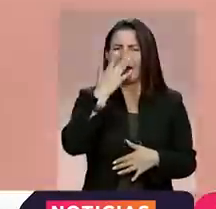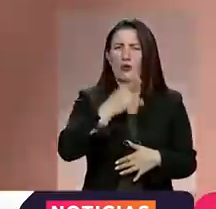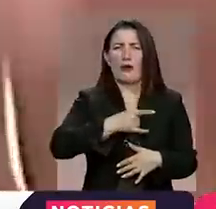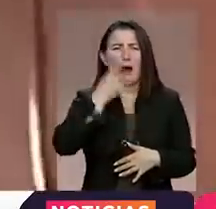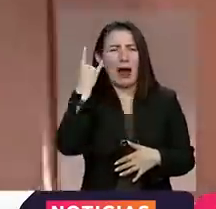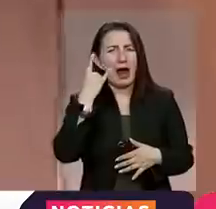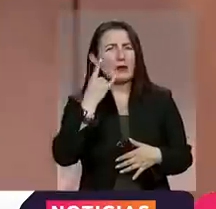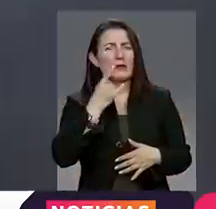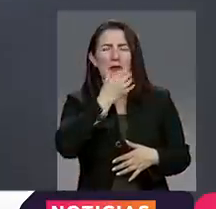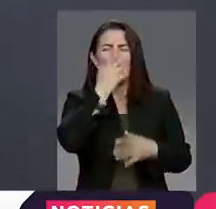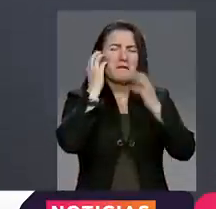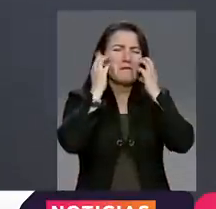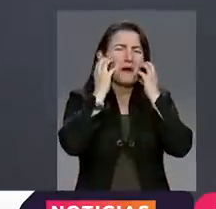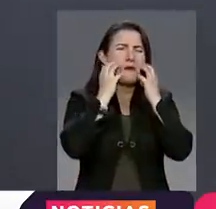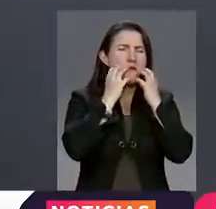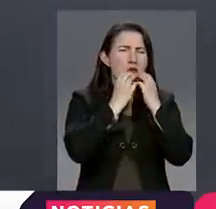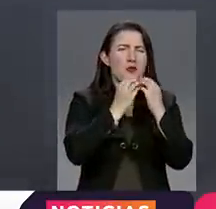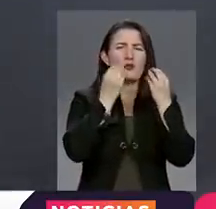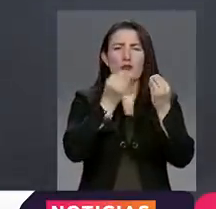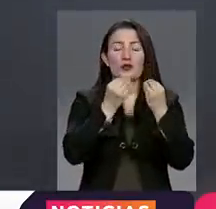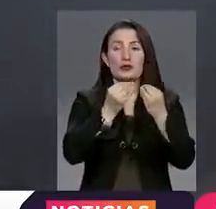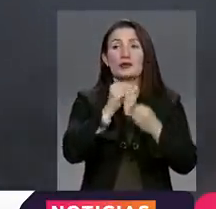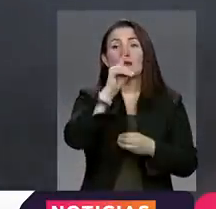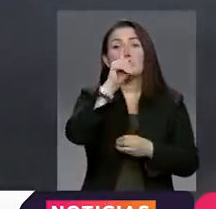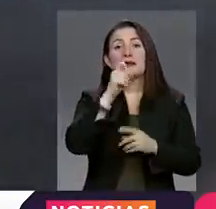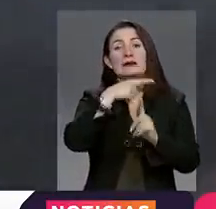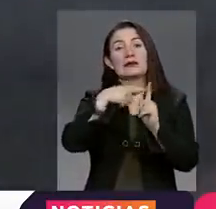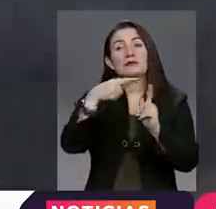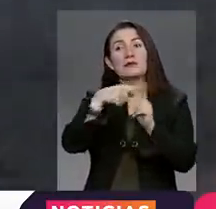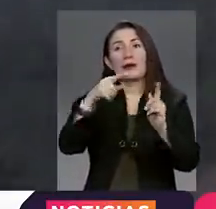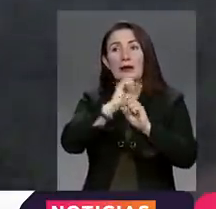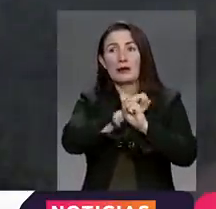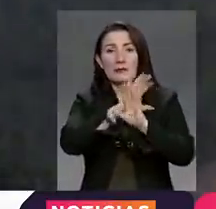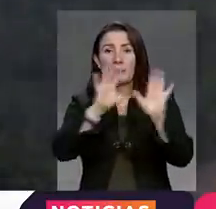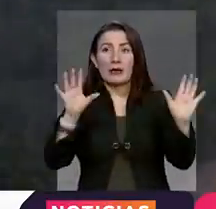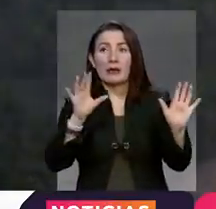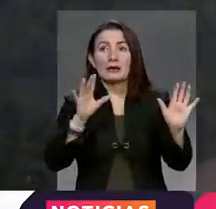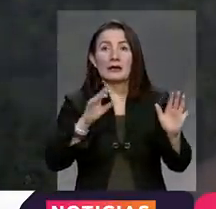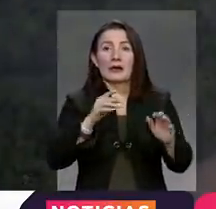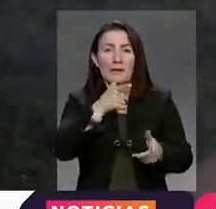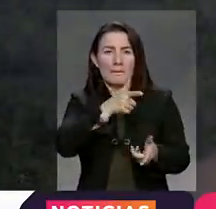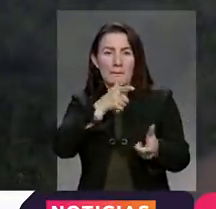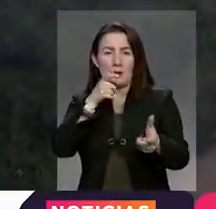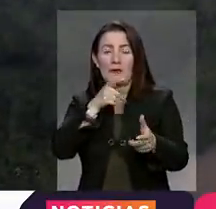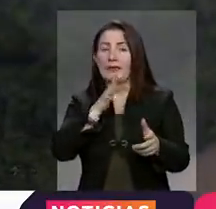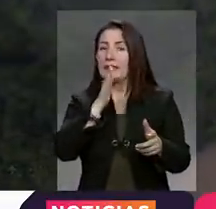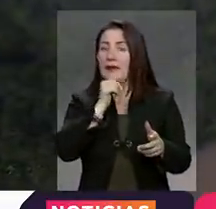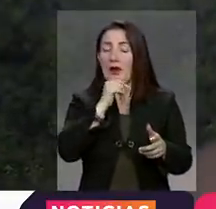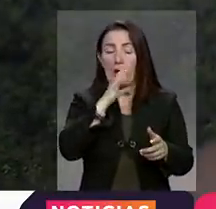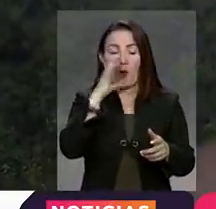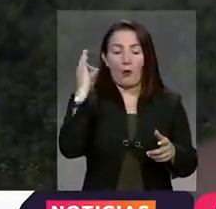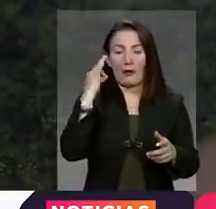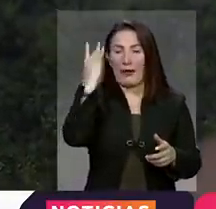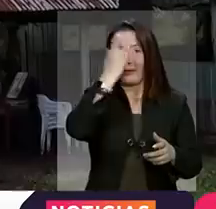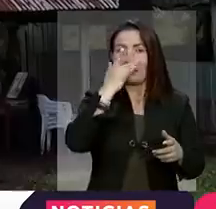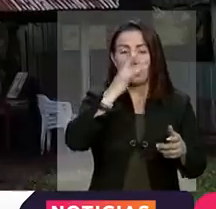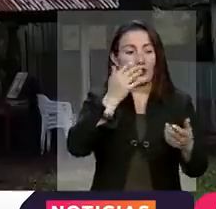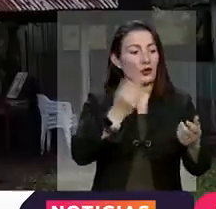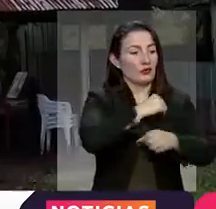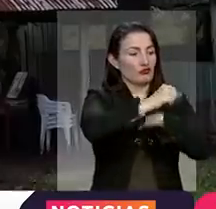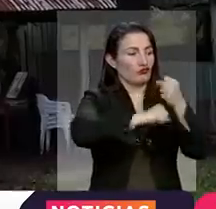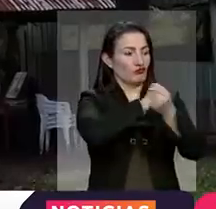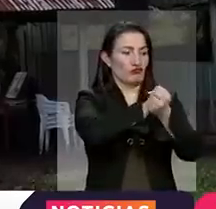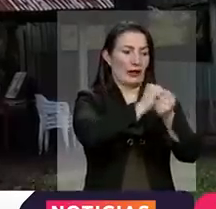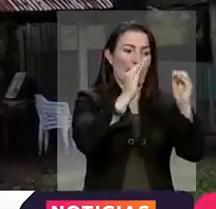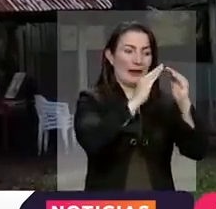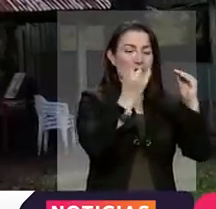era bien barbudo. Eran las 6:30 de la mañana y aún no se había dado el primer disparo. Los hombres de negro encerraron a las personas de la Casa